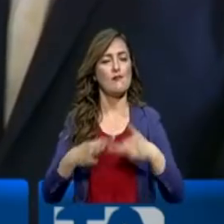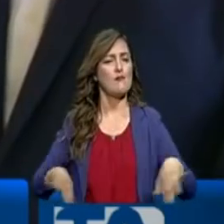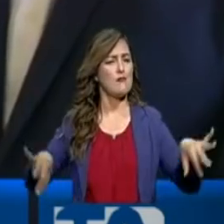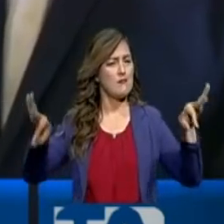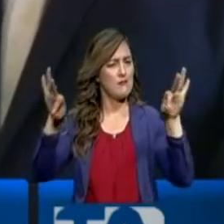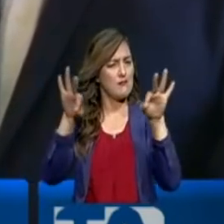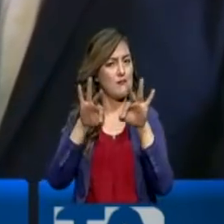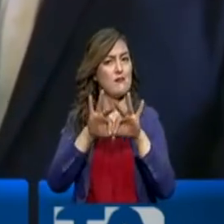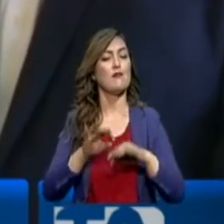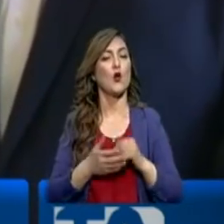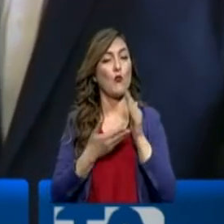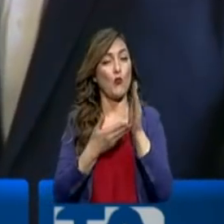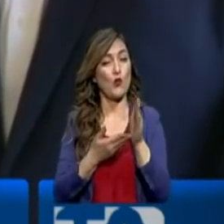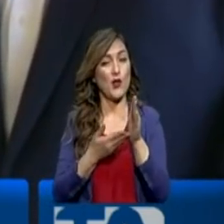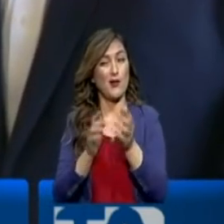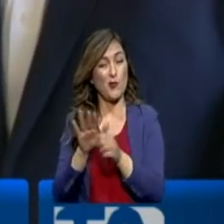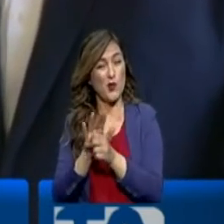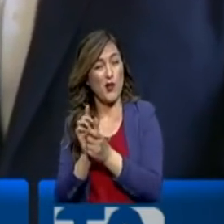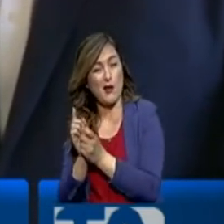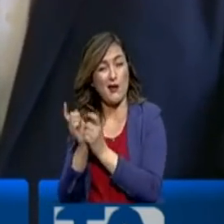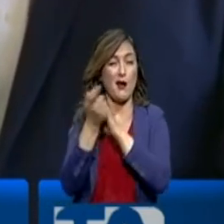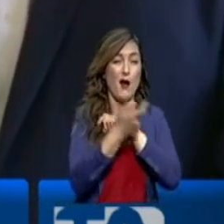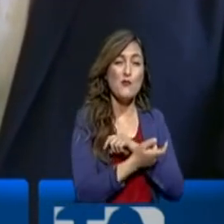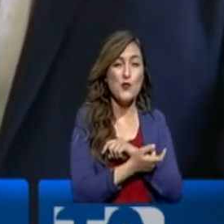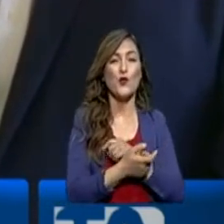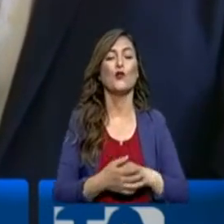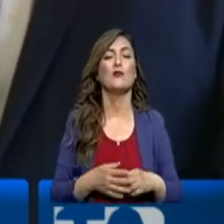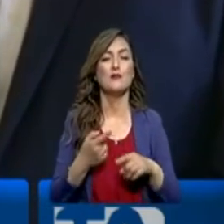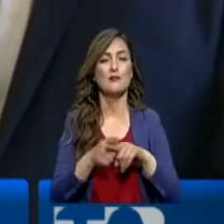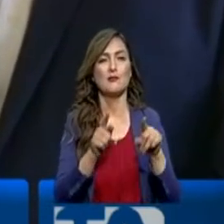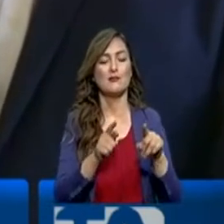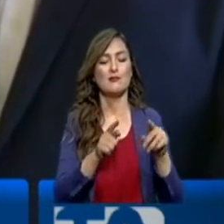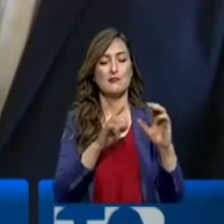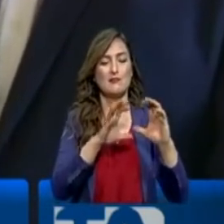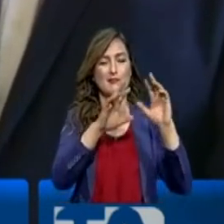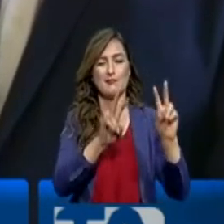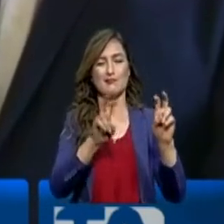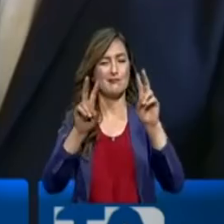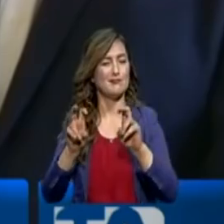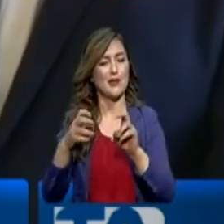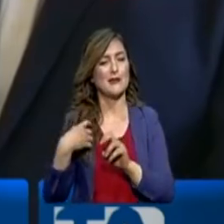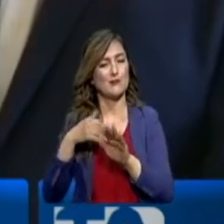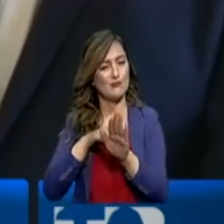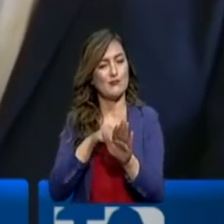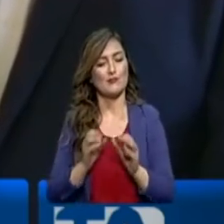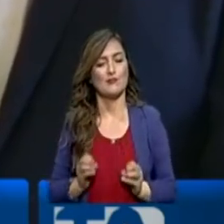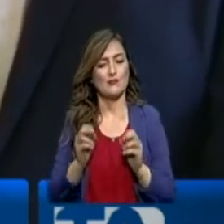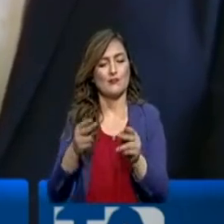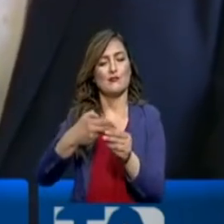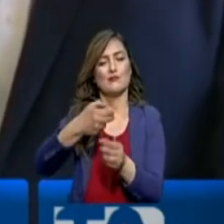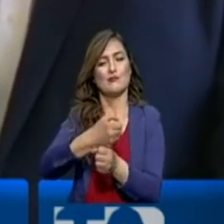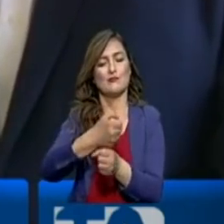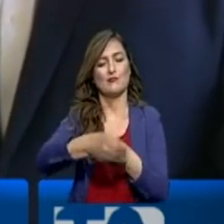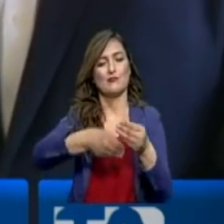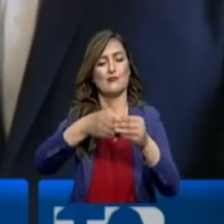trascendencia. Estamos cambiando un modelo completo, es una ley que tiene diferentes materias que van a garantizar al mismo tiempo la generación de empleo,